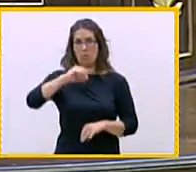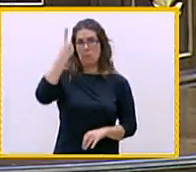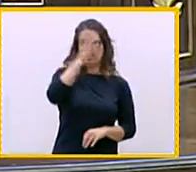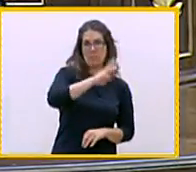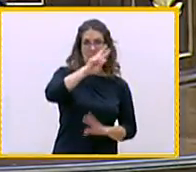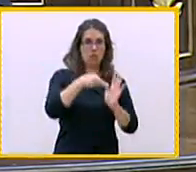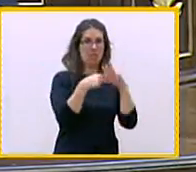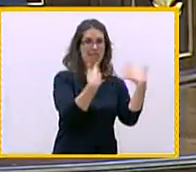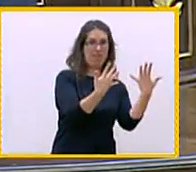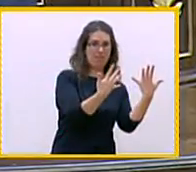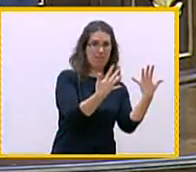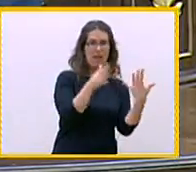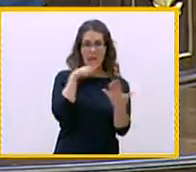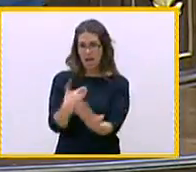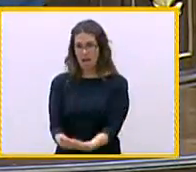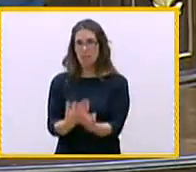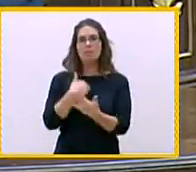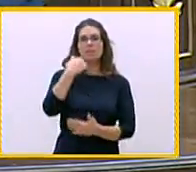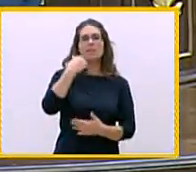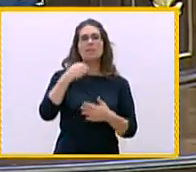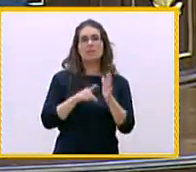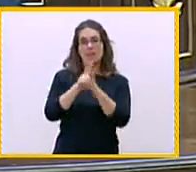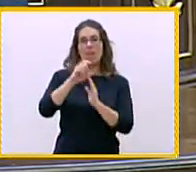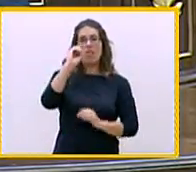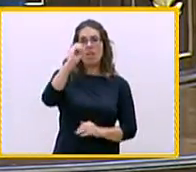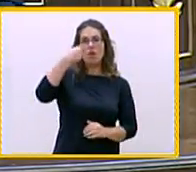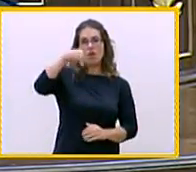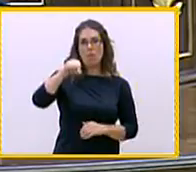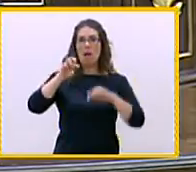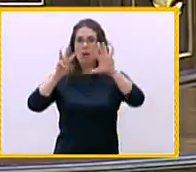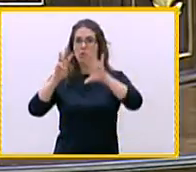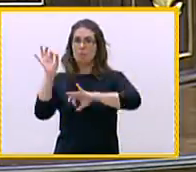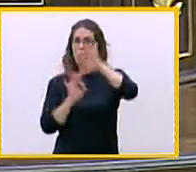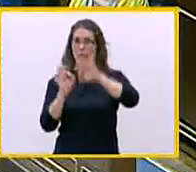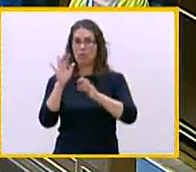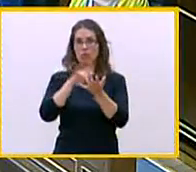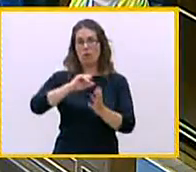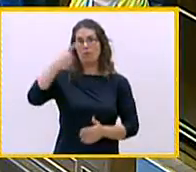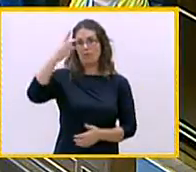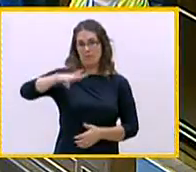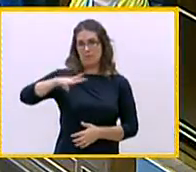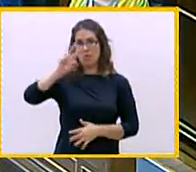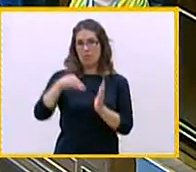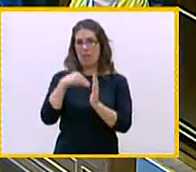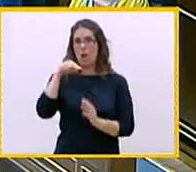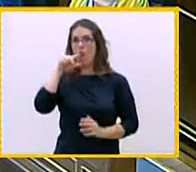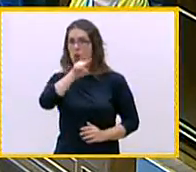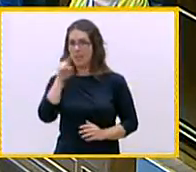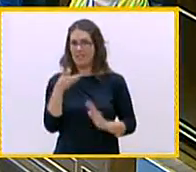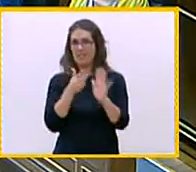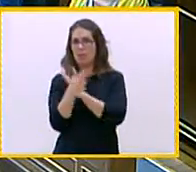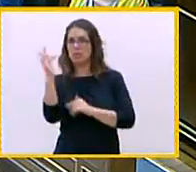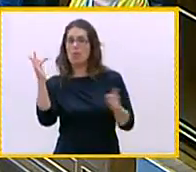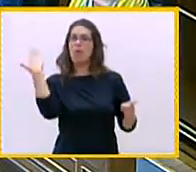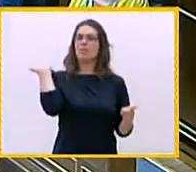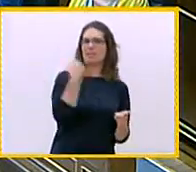2010 a un crecimiento del 0,8% en el primero de 2011. Y prevemos que esta recuperación se